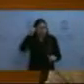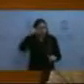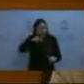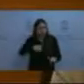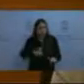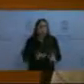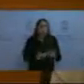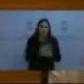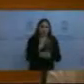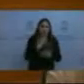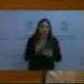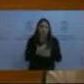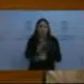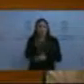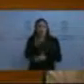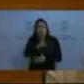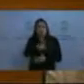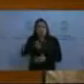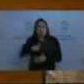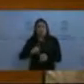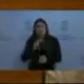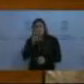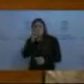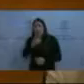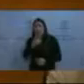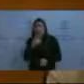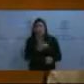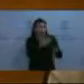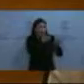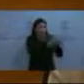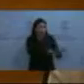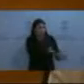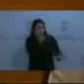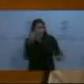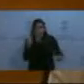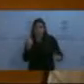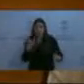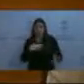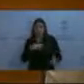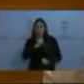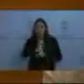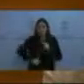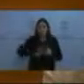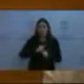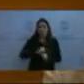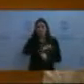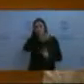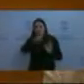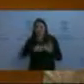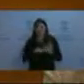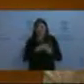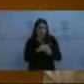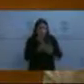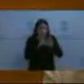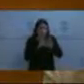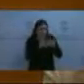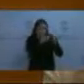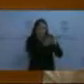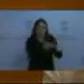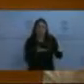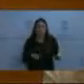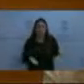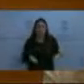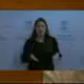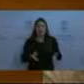un mes, un año, y como Javier Fernández no la cambie pronto, mucho nos tememos que una legislatura. Pero vayamos a lo importante. Asturias sigue